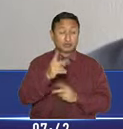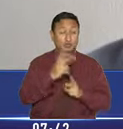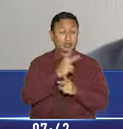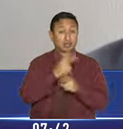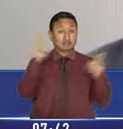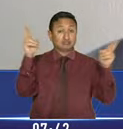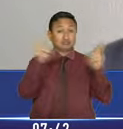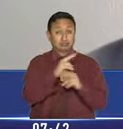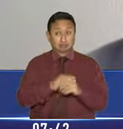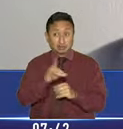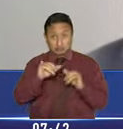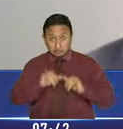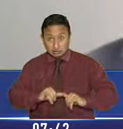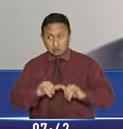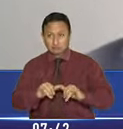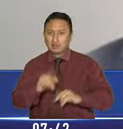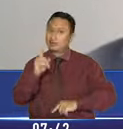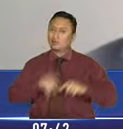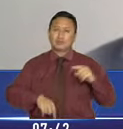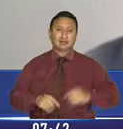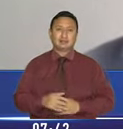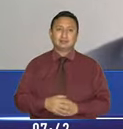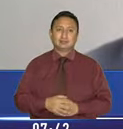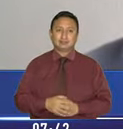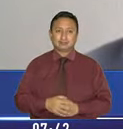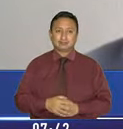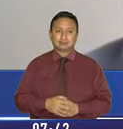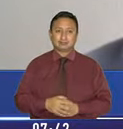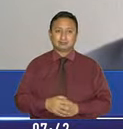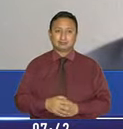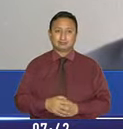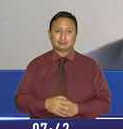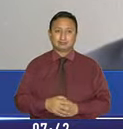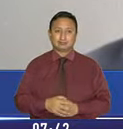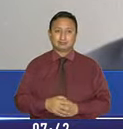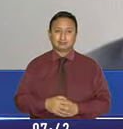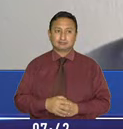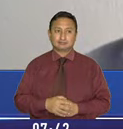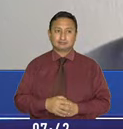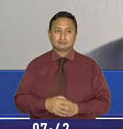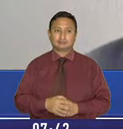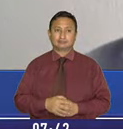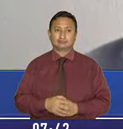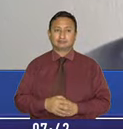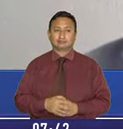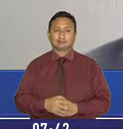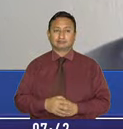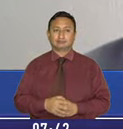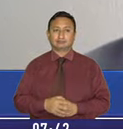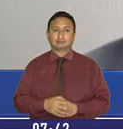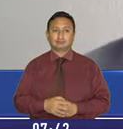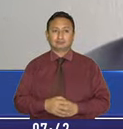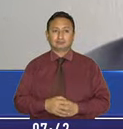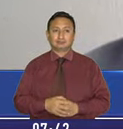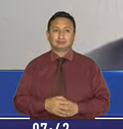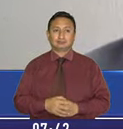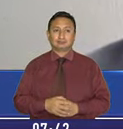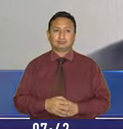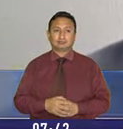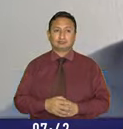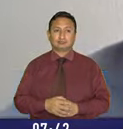este tipo, que tenga este tipo de condiciones, pueda seguir proveyendo alimentos contaminados. La Agencia de Regulación y